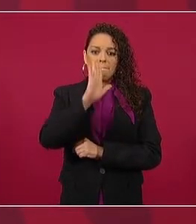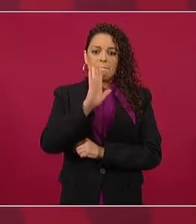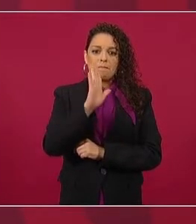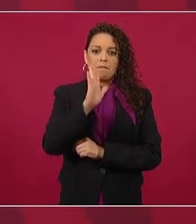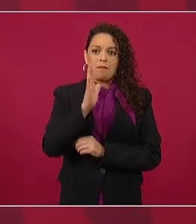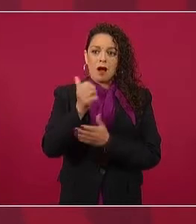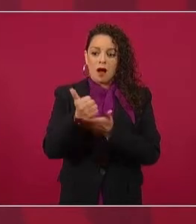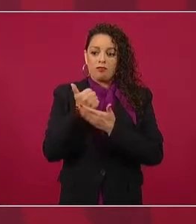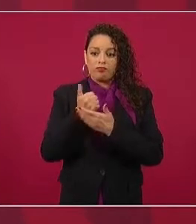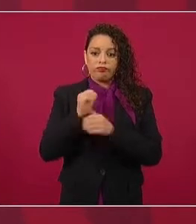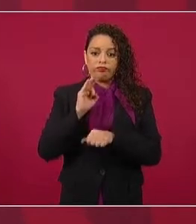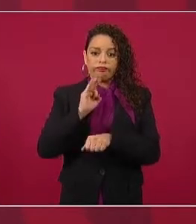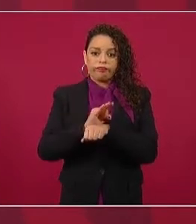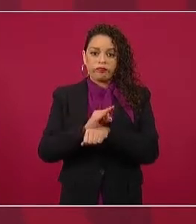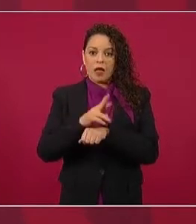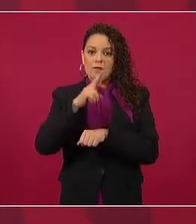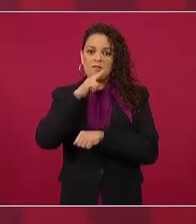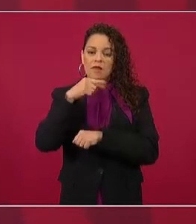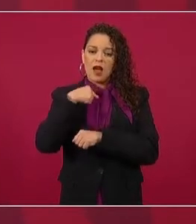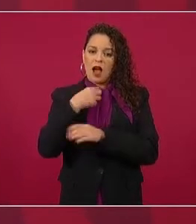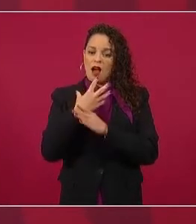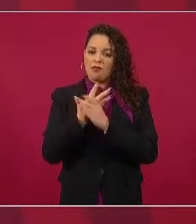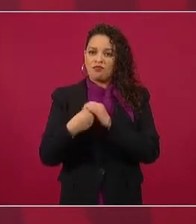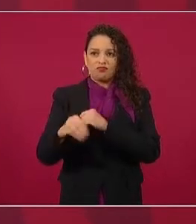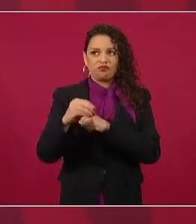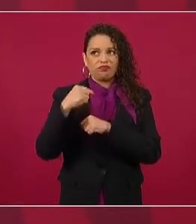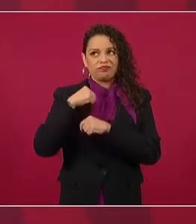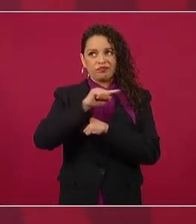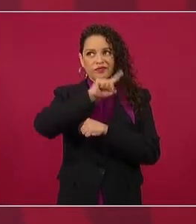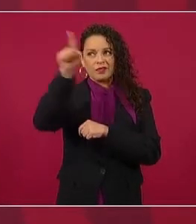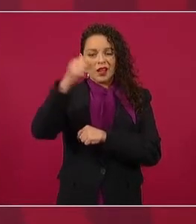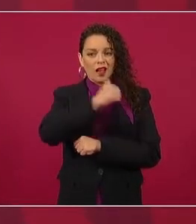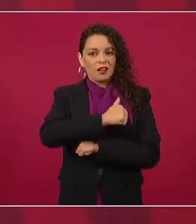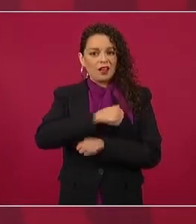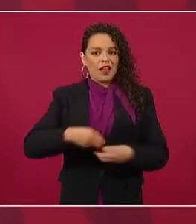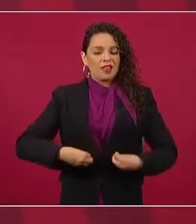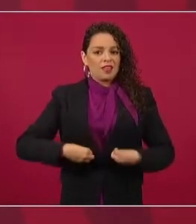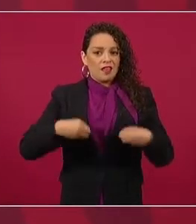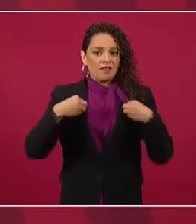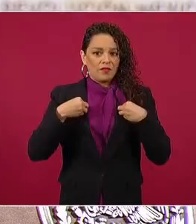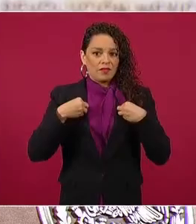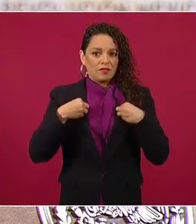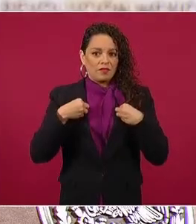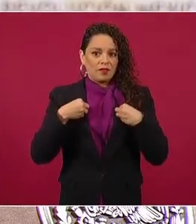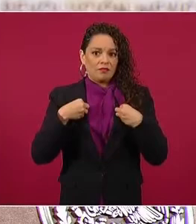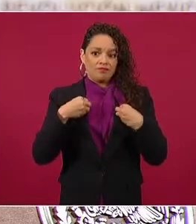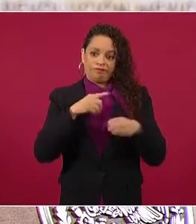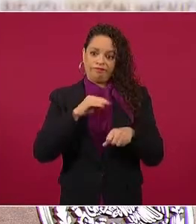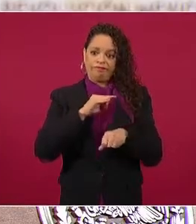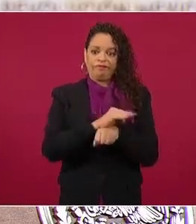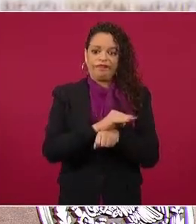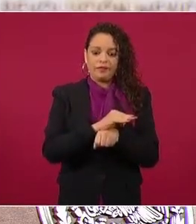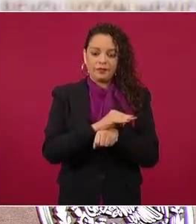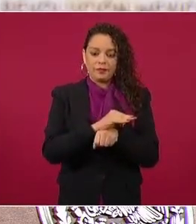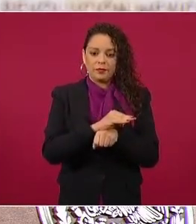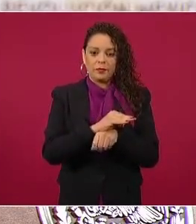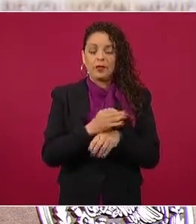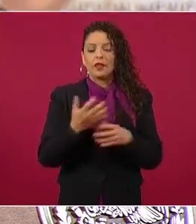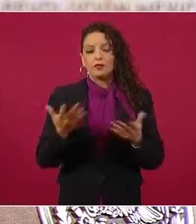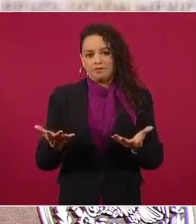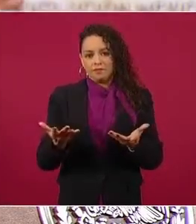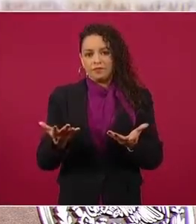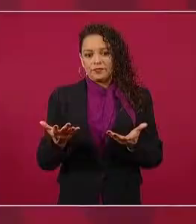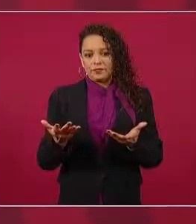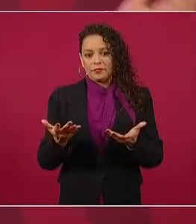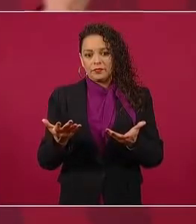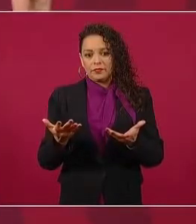que optara por vivir allá para protegerse. Entonces, regresó porque